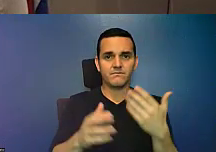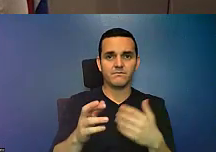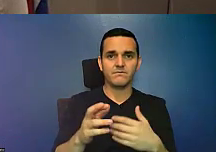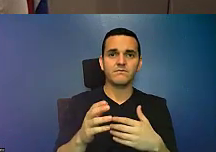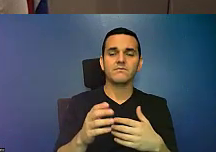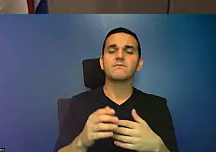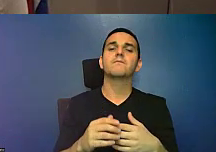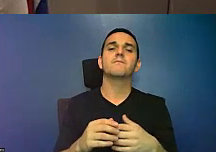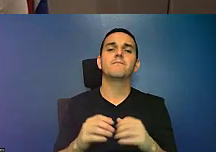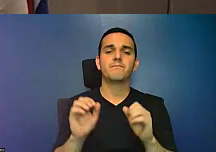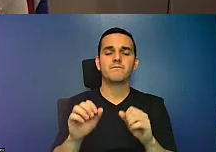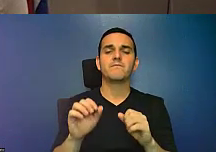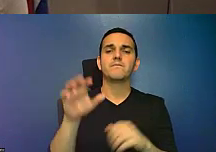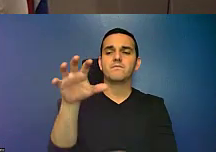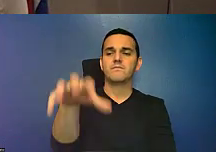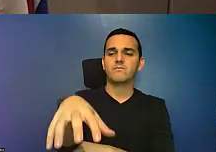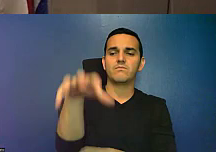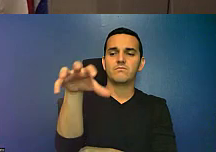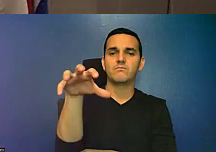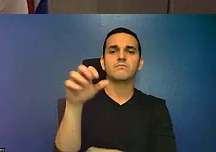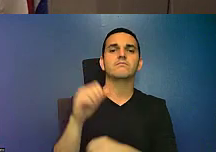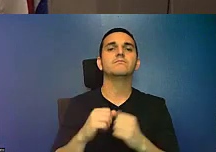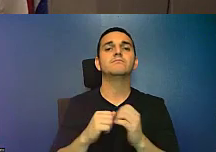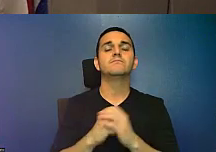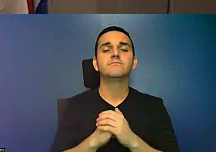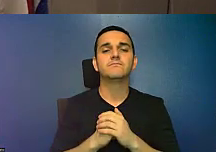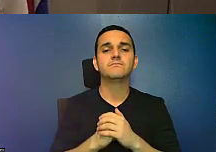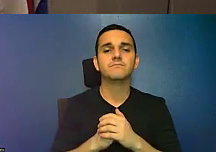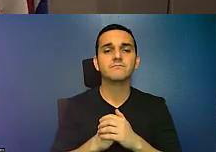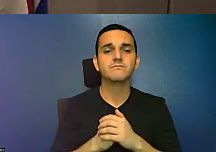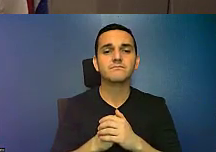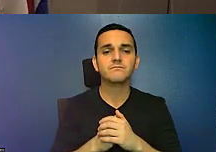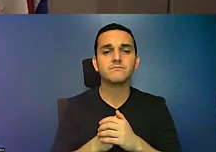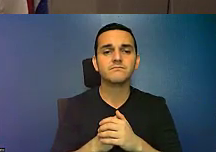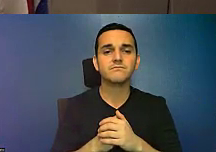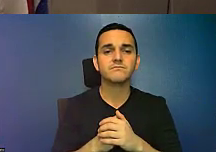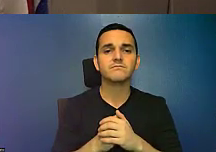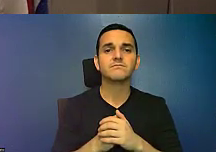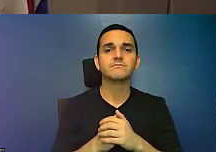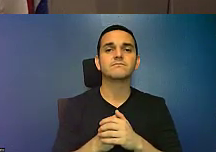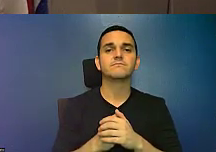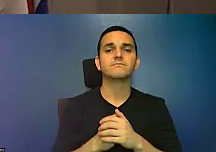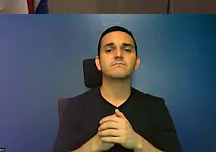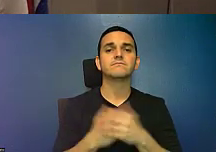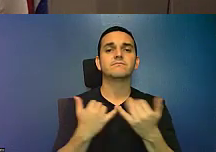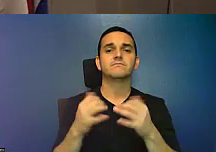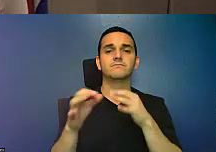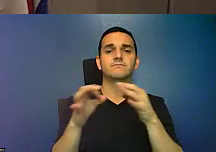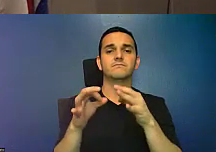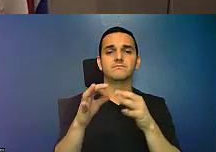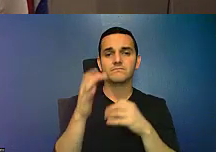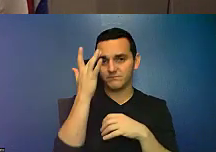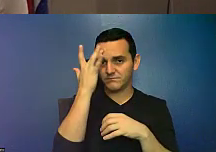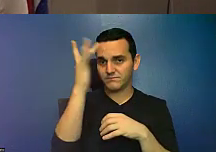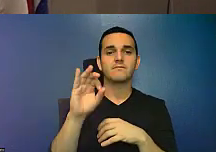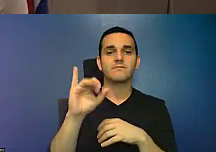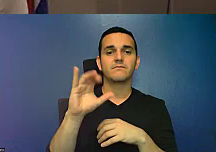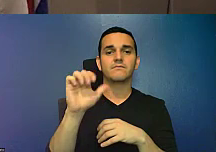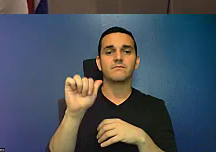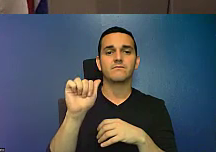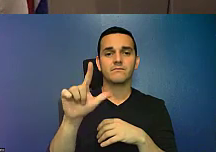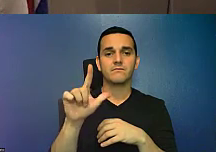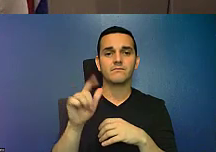como modo de protección. Ahora, parte de lo que es la inteligencia artificial, el primero en toda esta área fue Alan